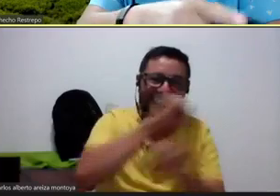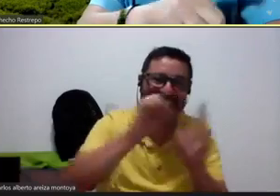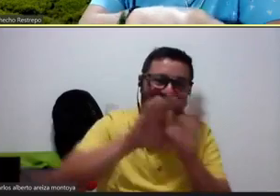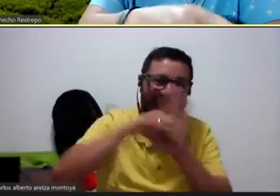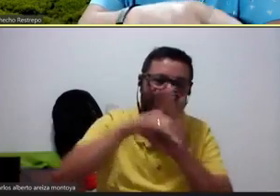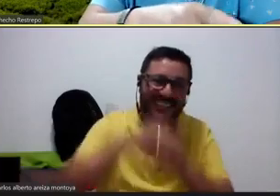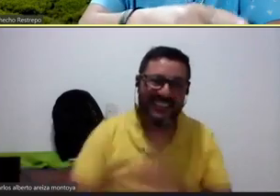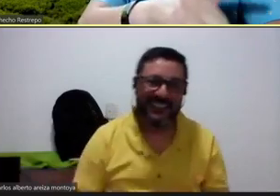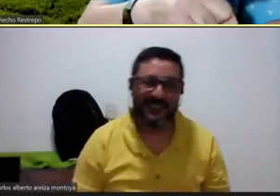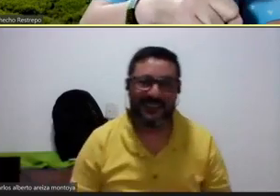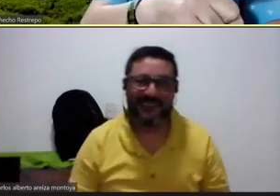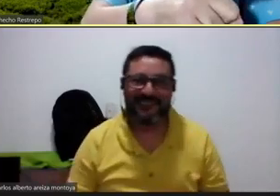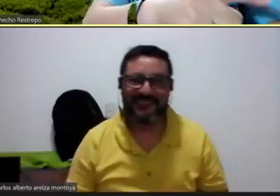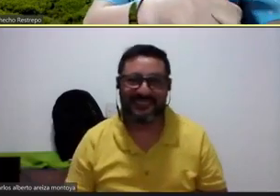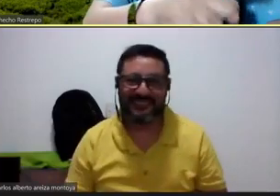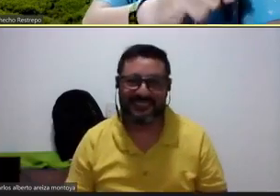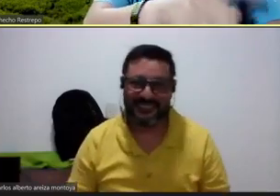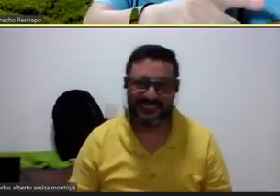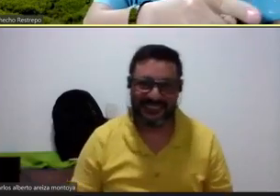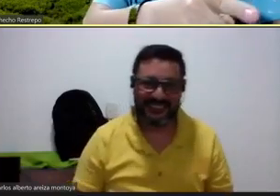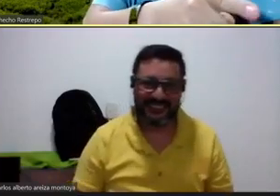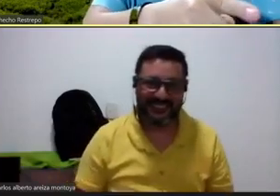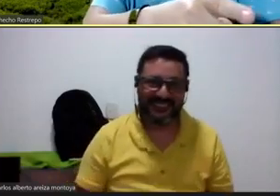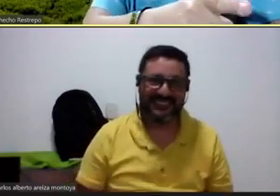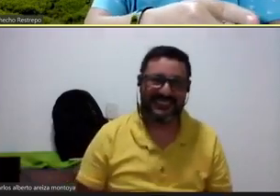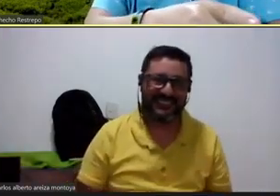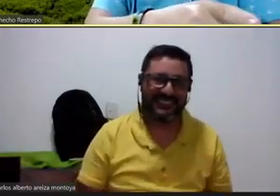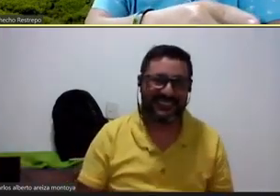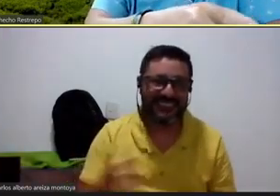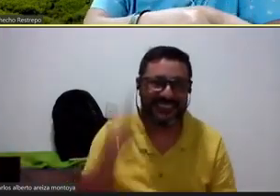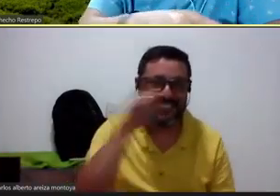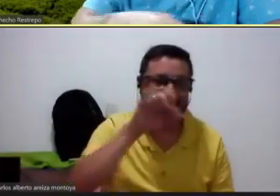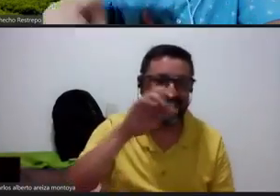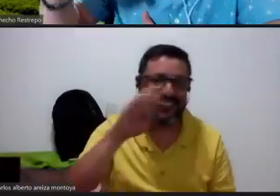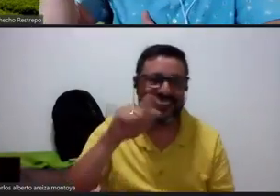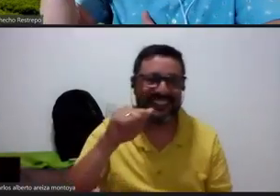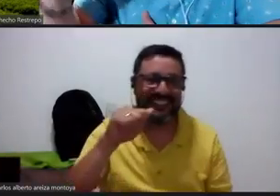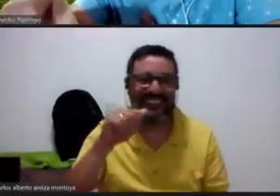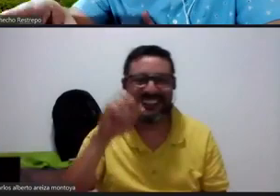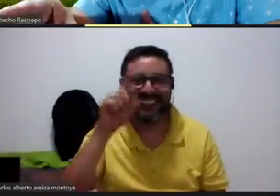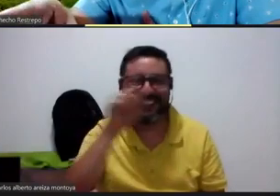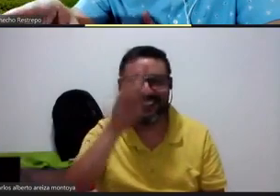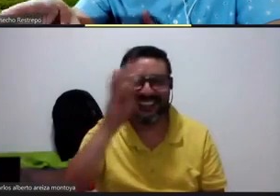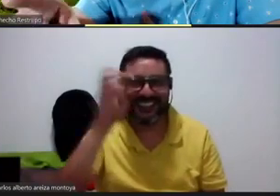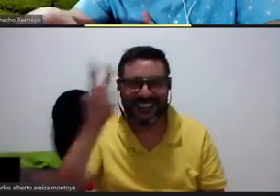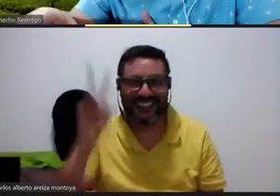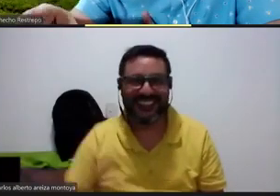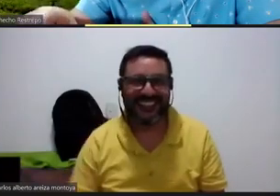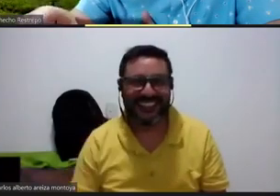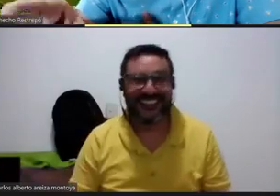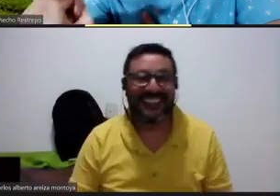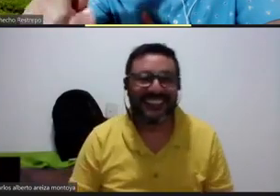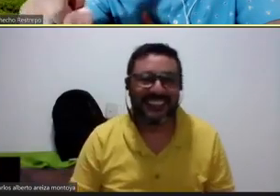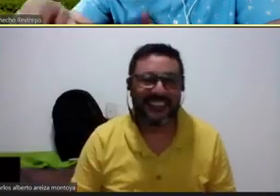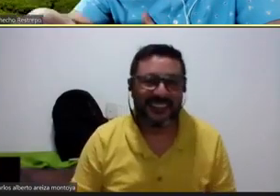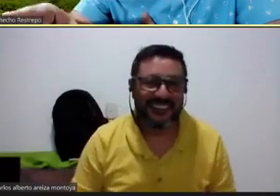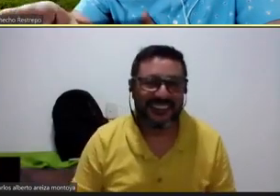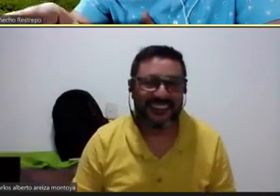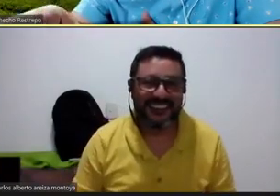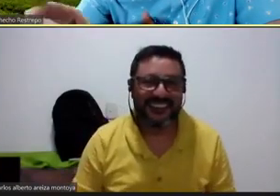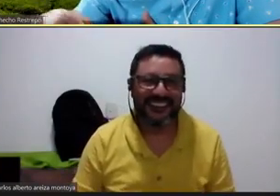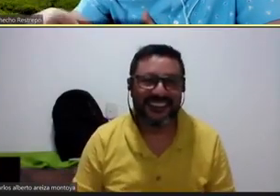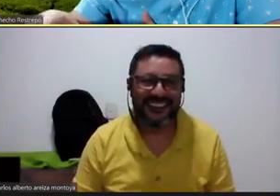Oficio Tech, a Sebas como Sedvilla 92, a Carlos Areiza